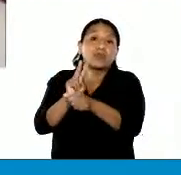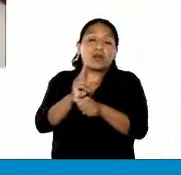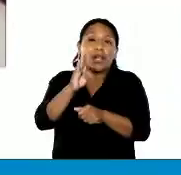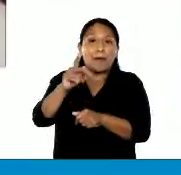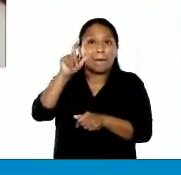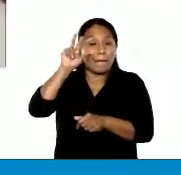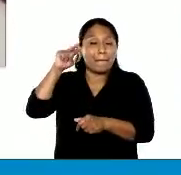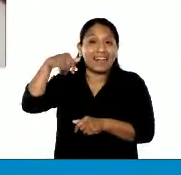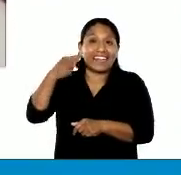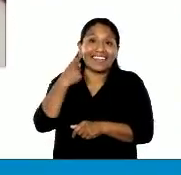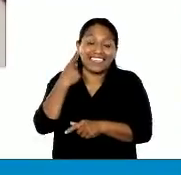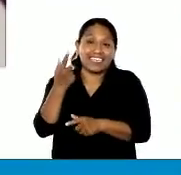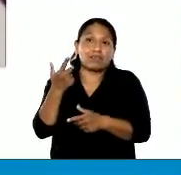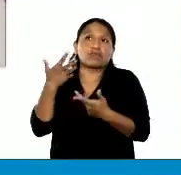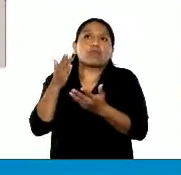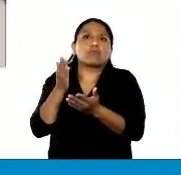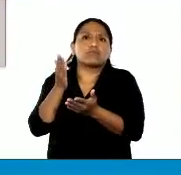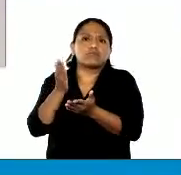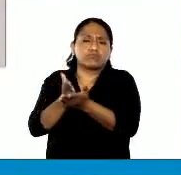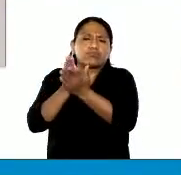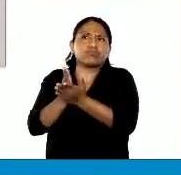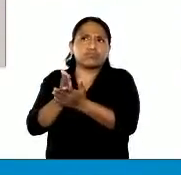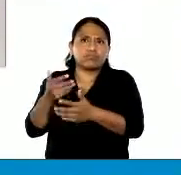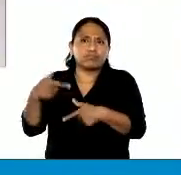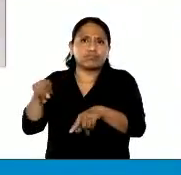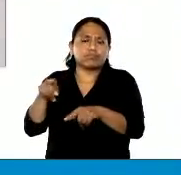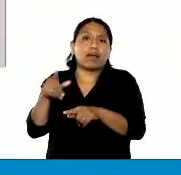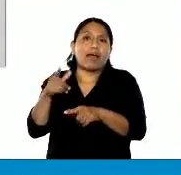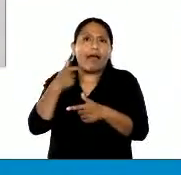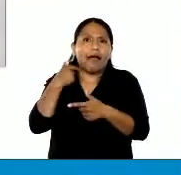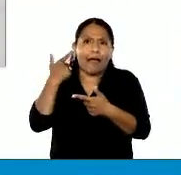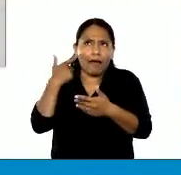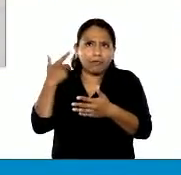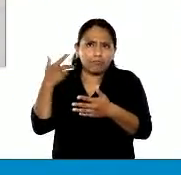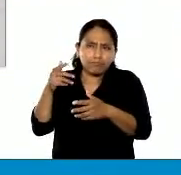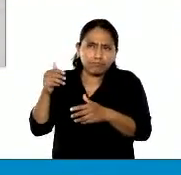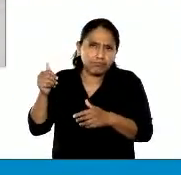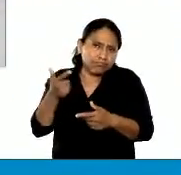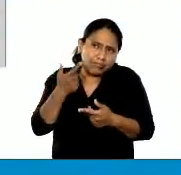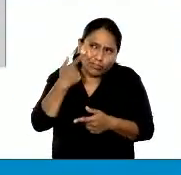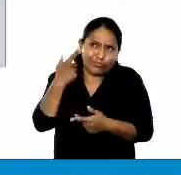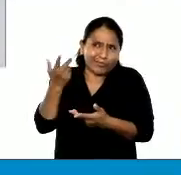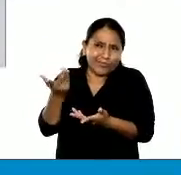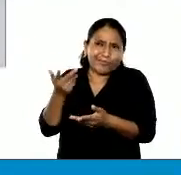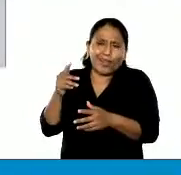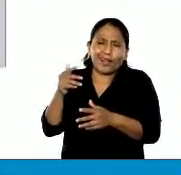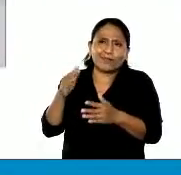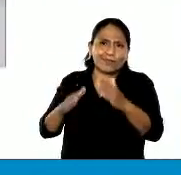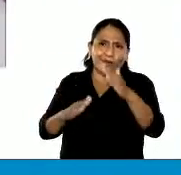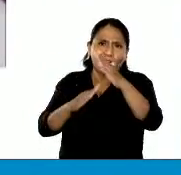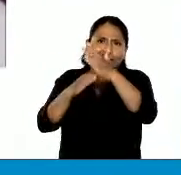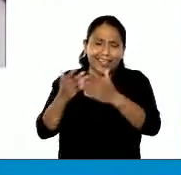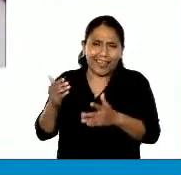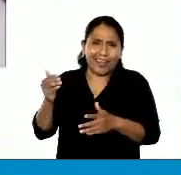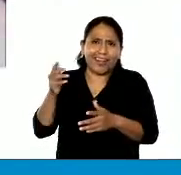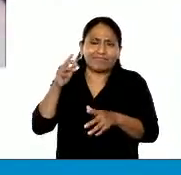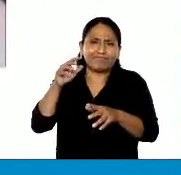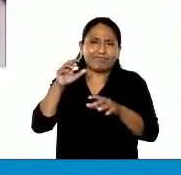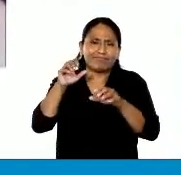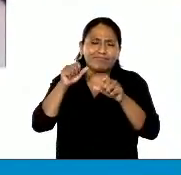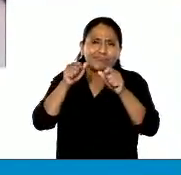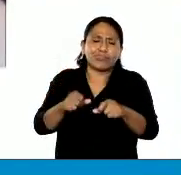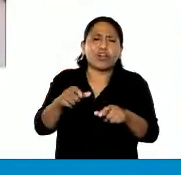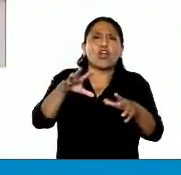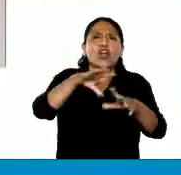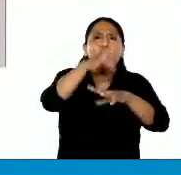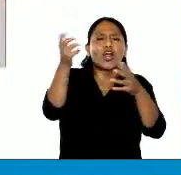de la defensa de la mano dura su marca registrada, ha encabezado la represión, como lo vimos muy recientemente, hace algunos días, contra los trabajadores del